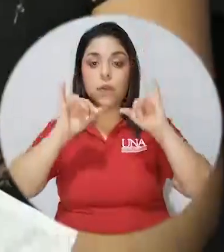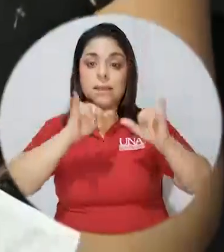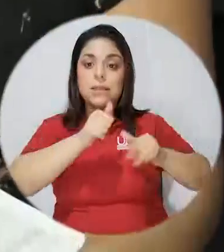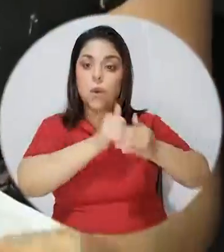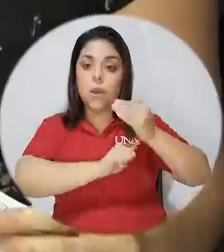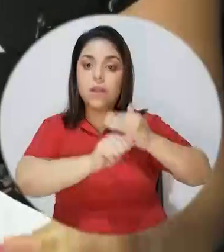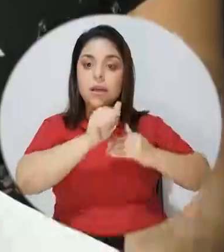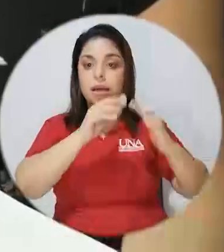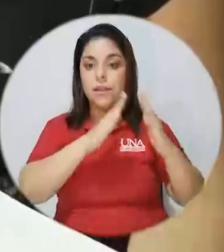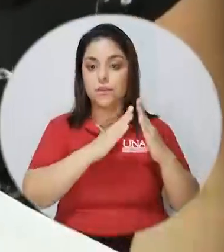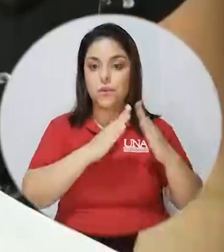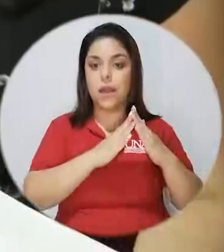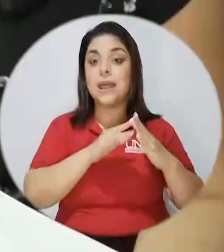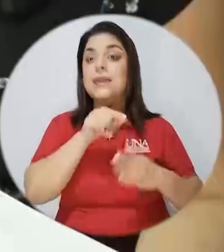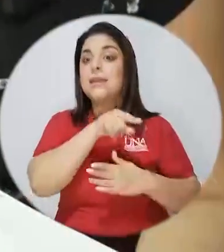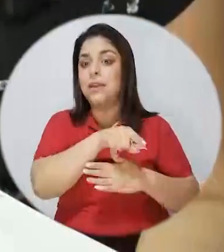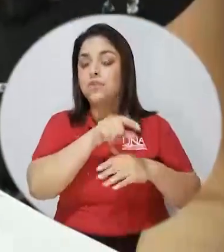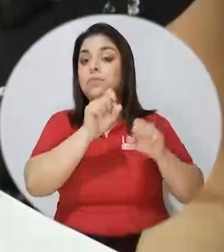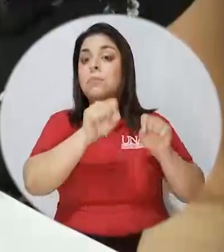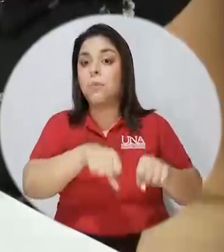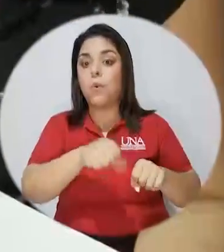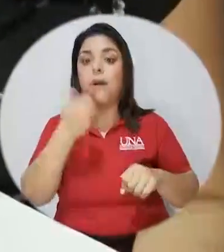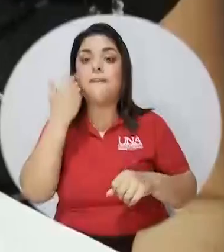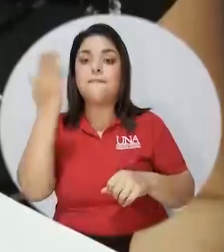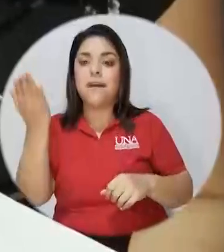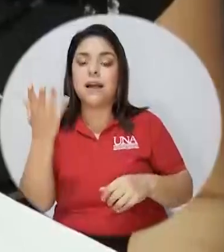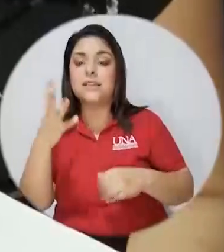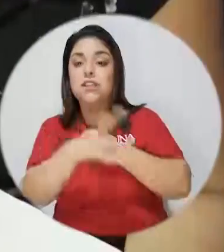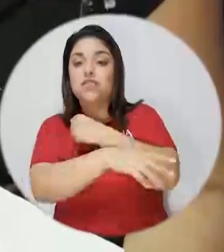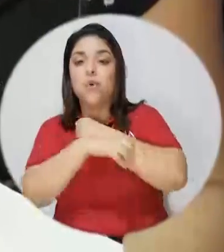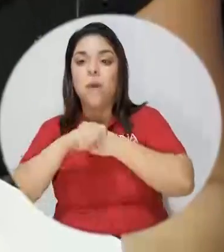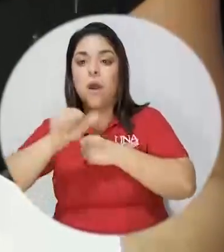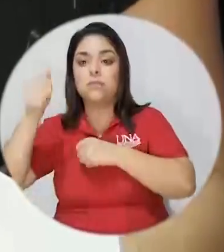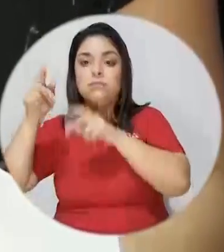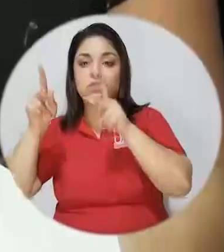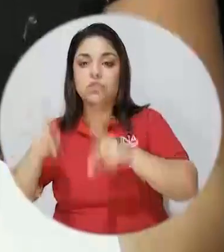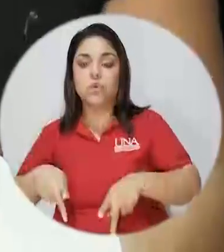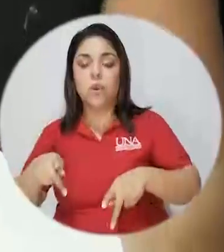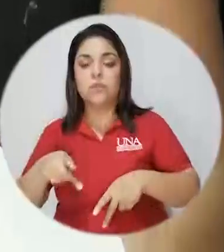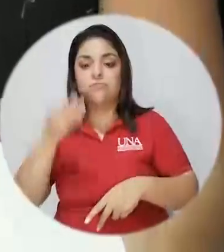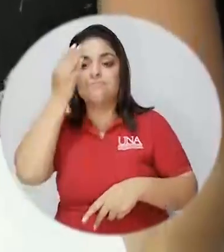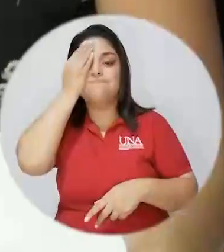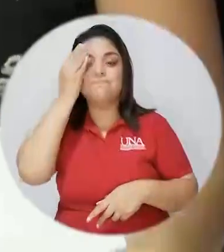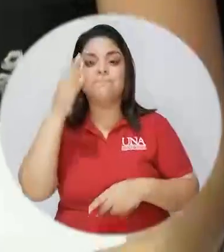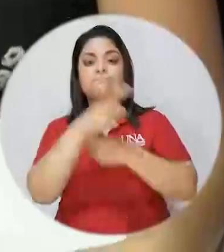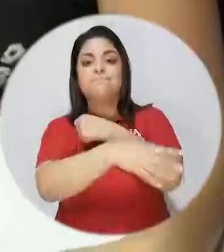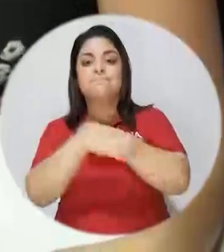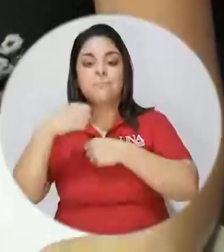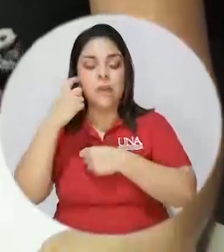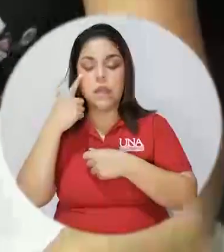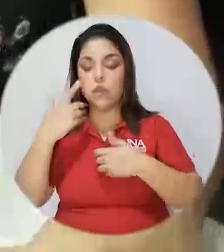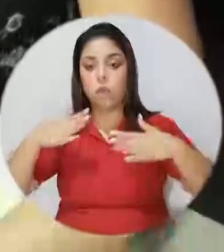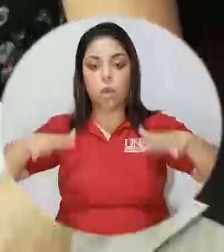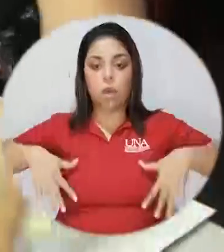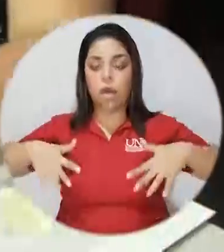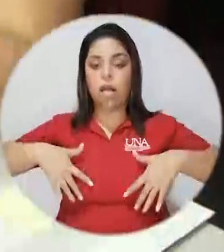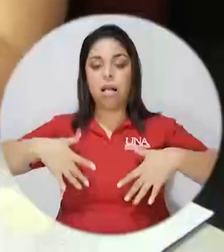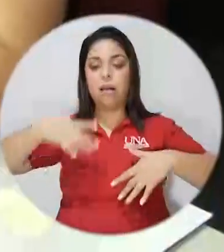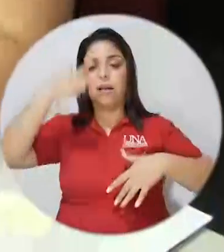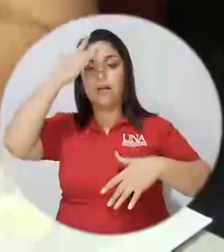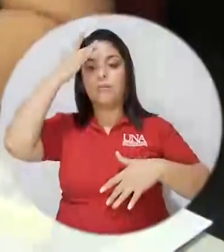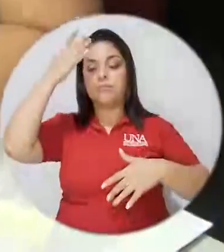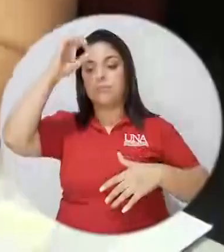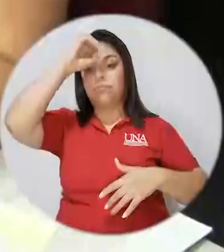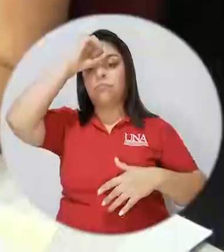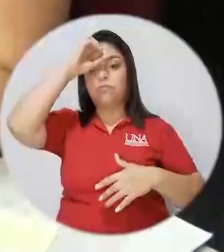y que muchas veces es factible de que sea robada por terceros porque no tenemos el conocimiento, probablemente no